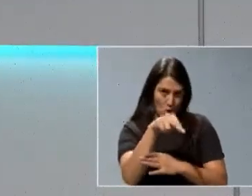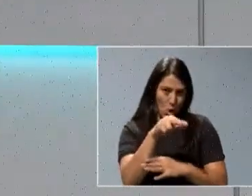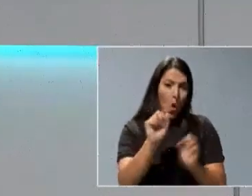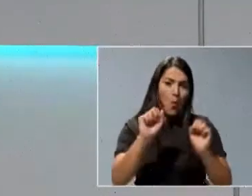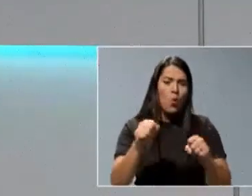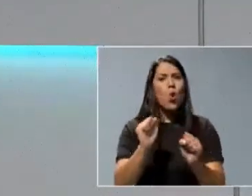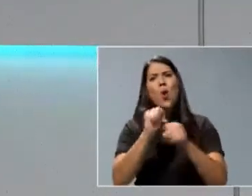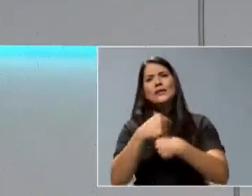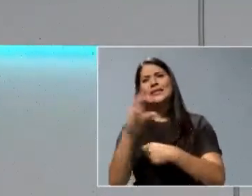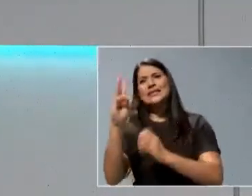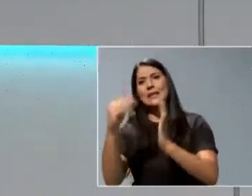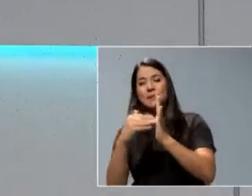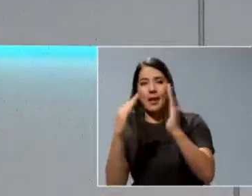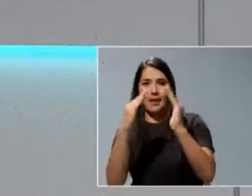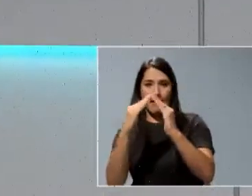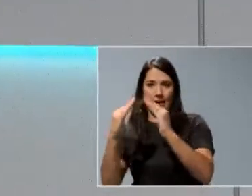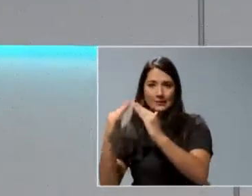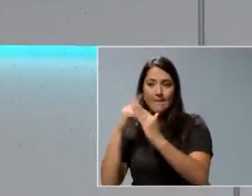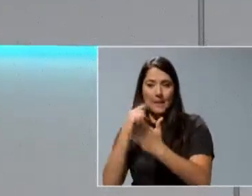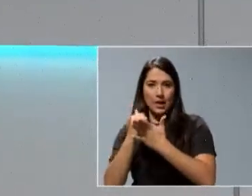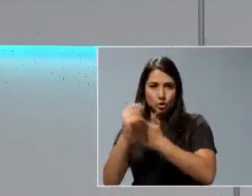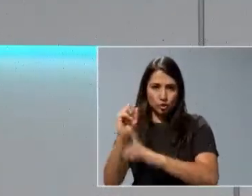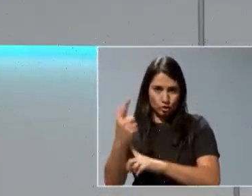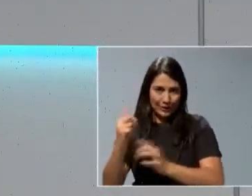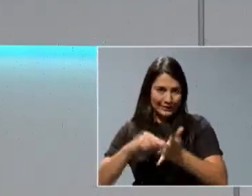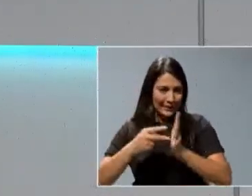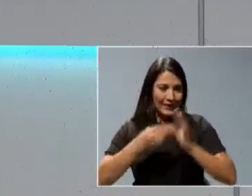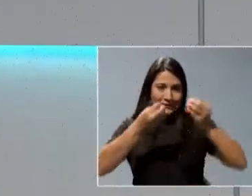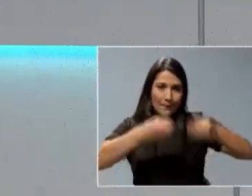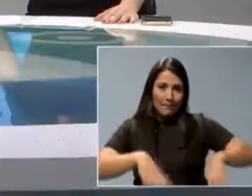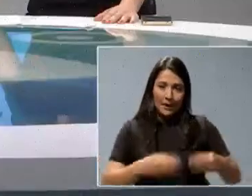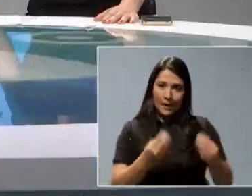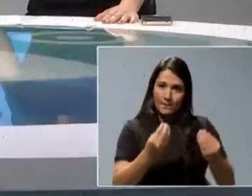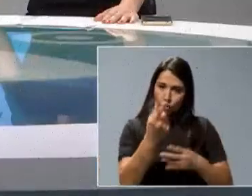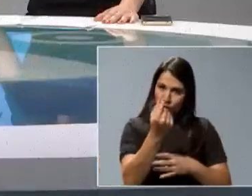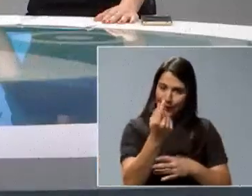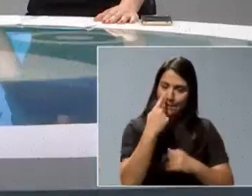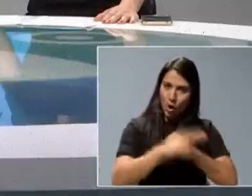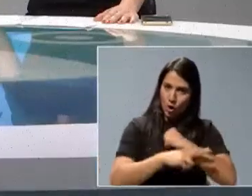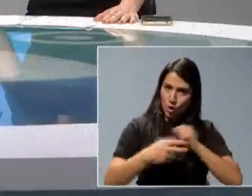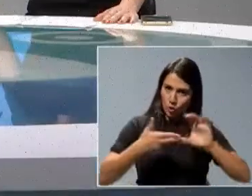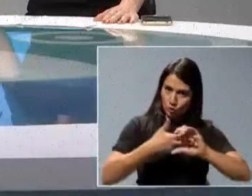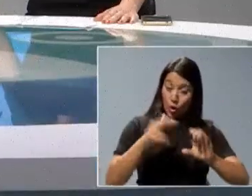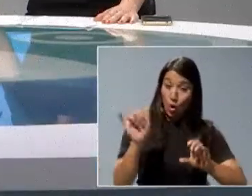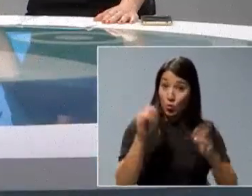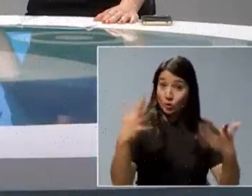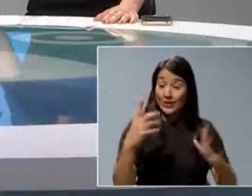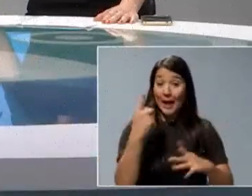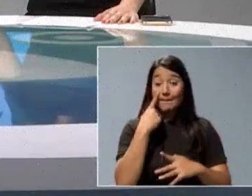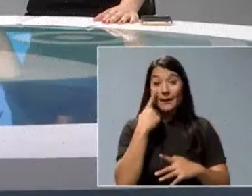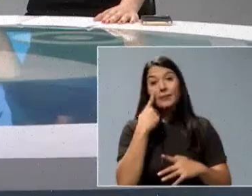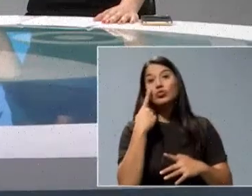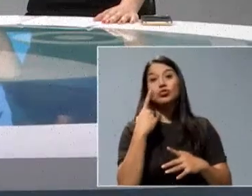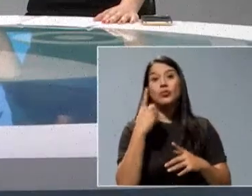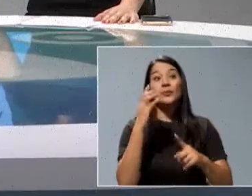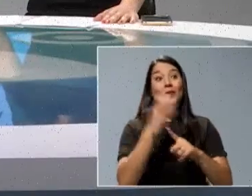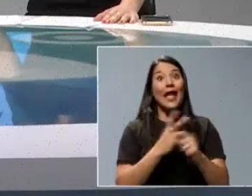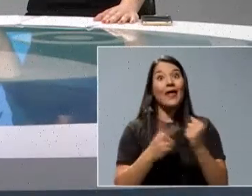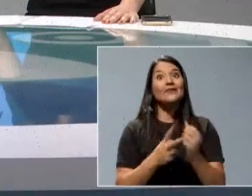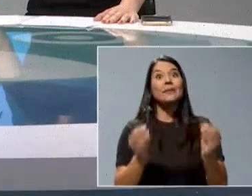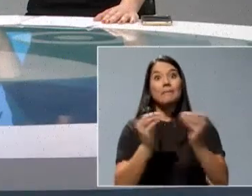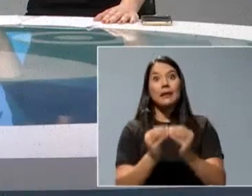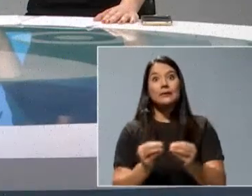Es muchísimo el dinero que se pierde a raíz de esta delincuencia y que, como les decía, y lo vimos también en el reportaje, los casos van en crecimiento